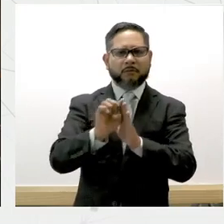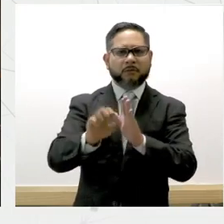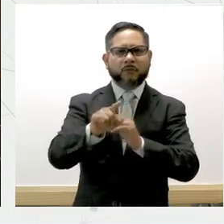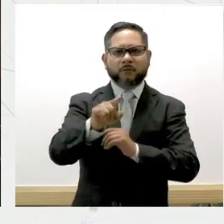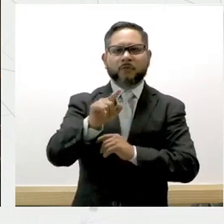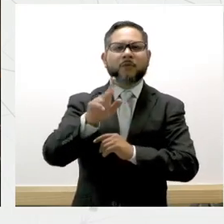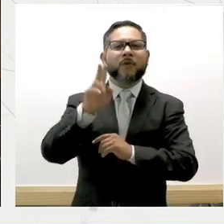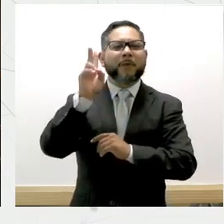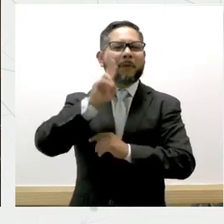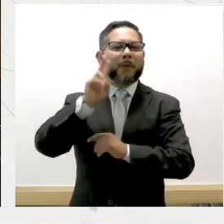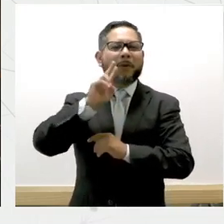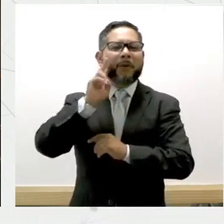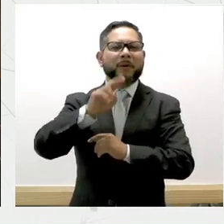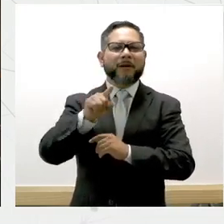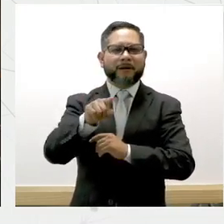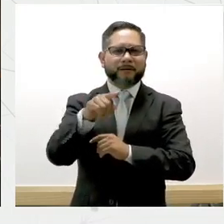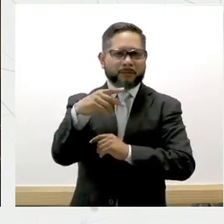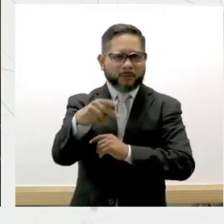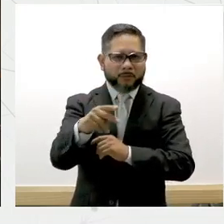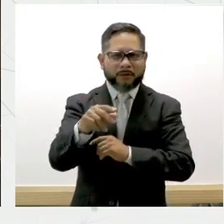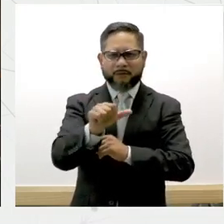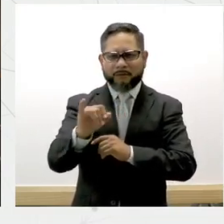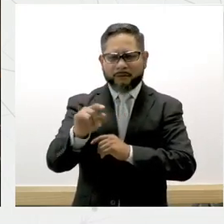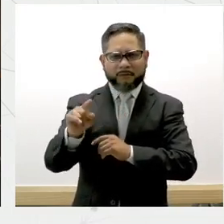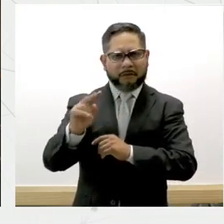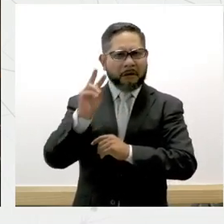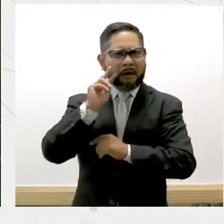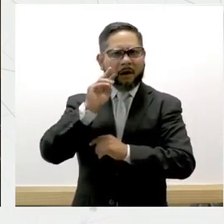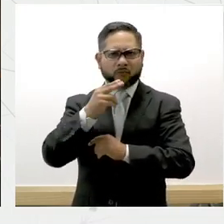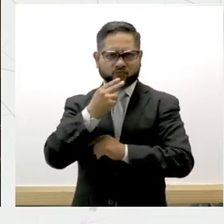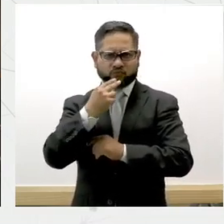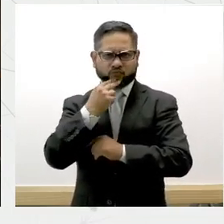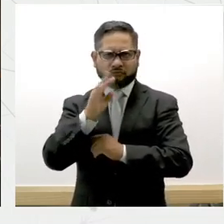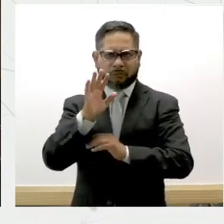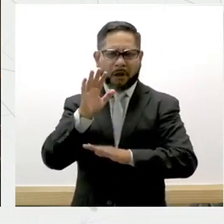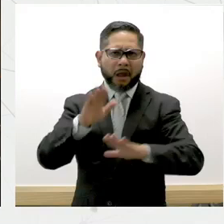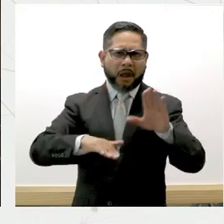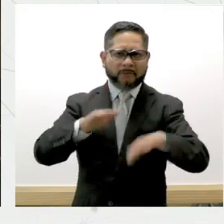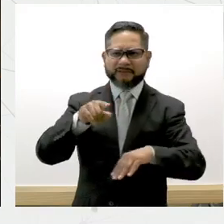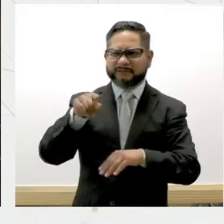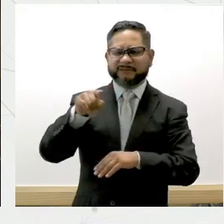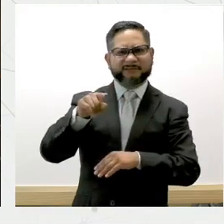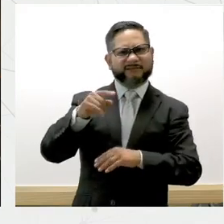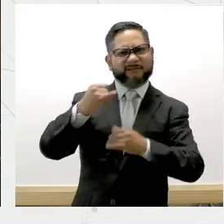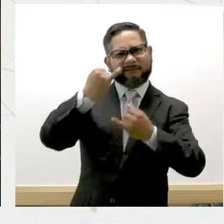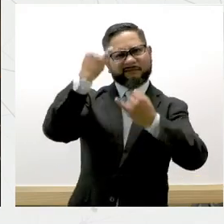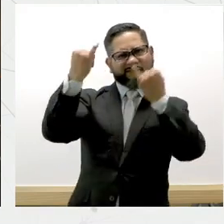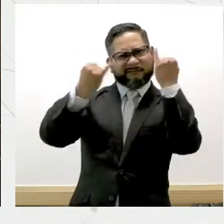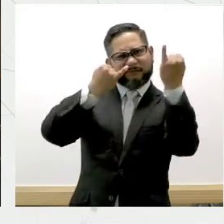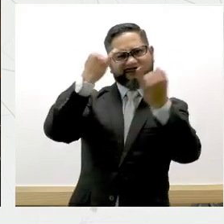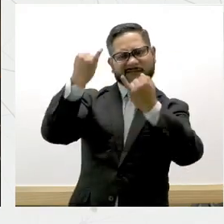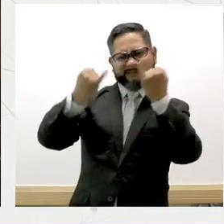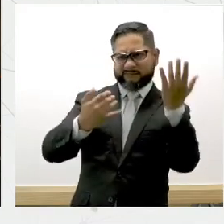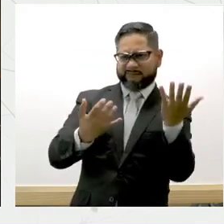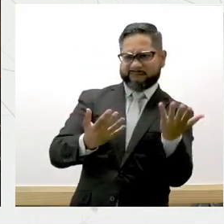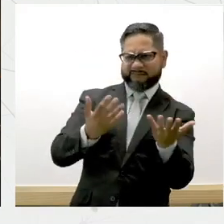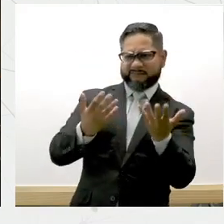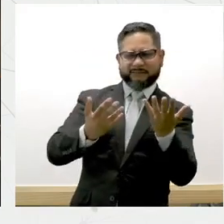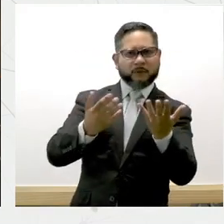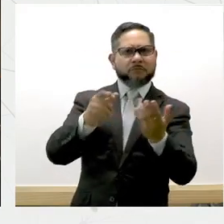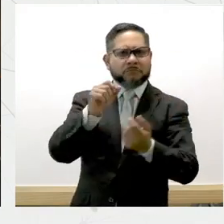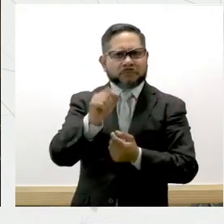utilizar herramientas de IA generativa, ¿no?, y el que vean cómo de vez en cuando pues alucina y desde luego si no tiene supervisión humana